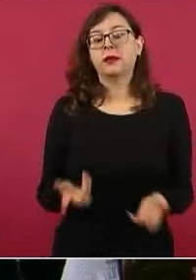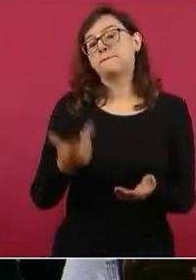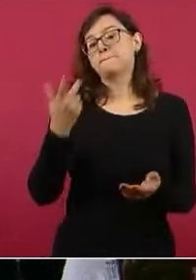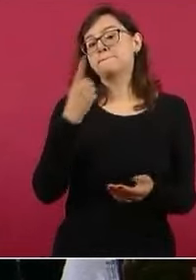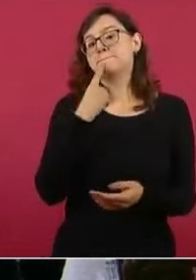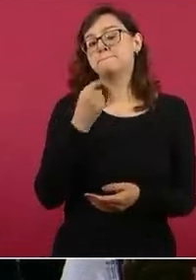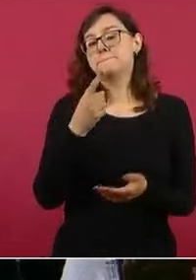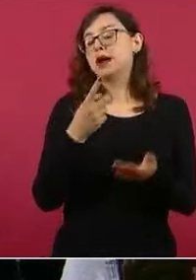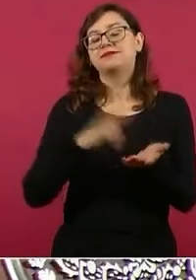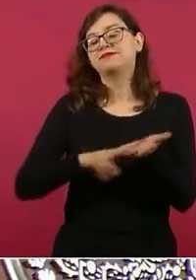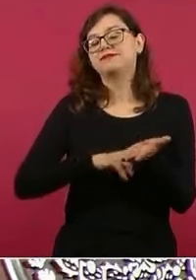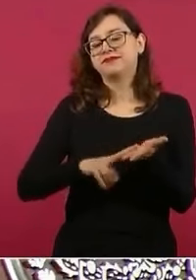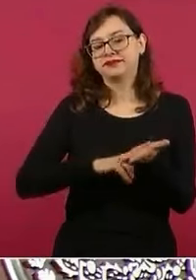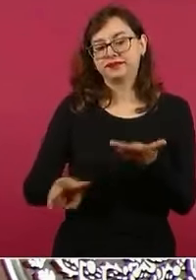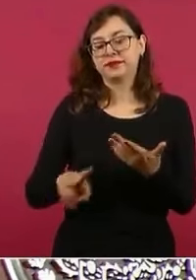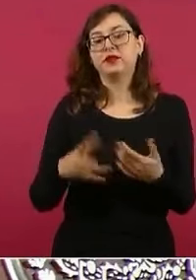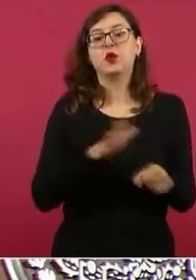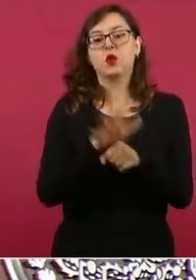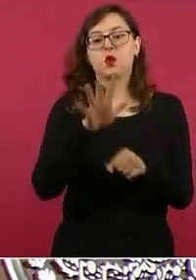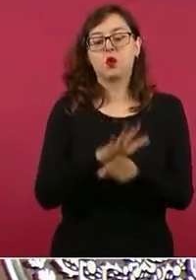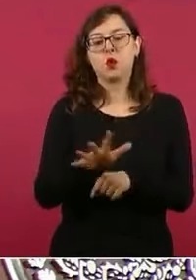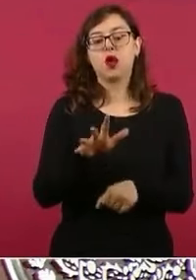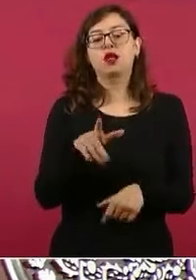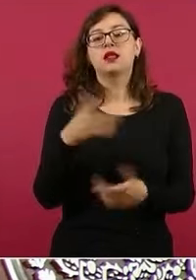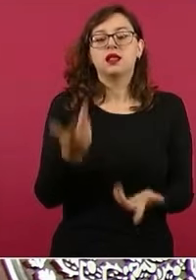$19.89 de franquicia Pemex en Altamira, Tamaulipas, y